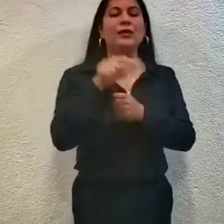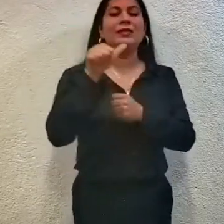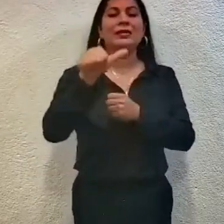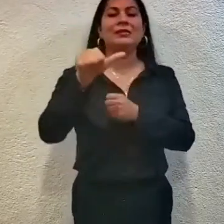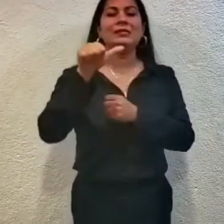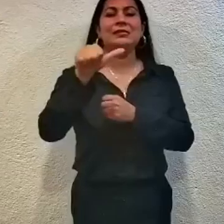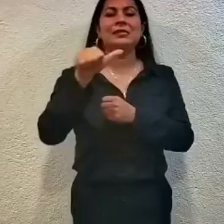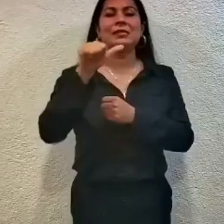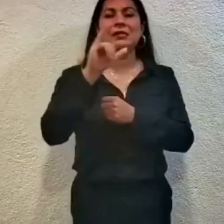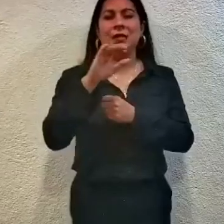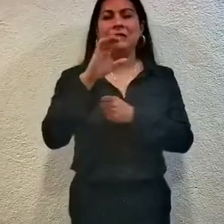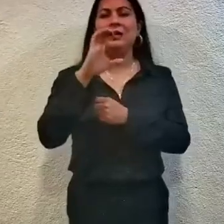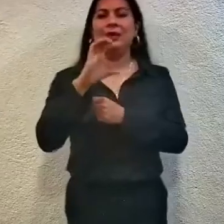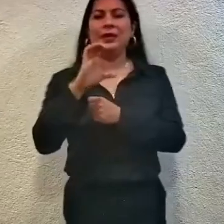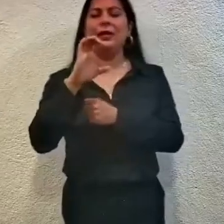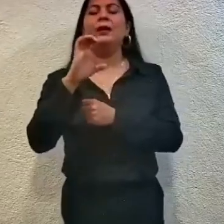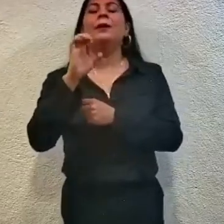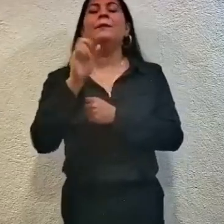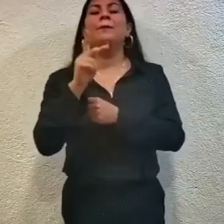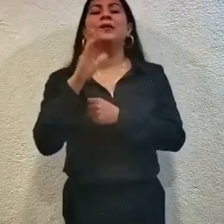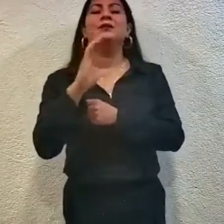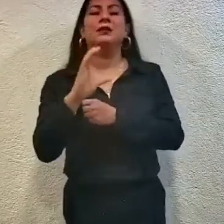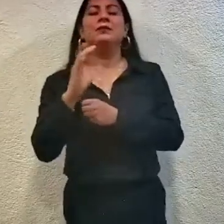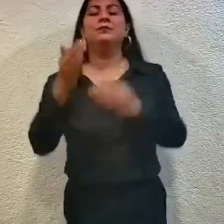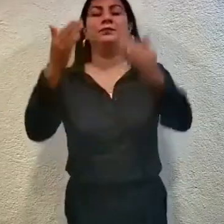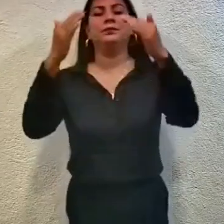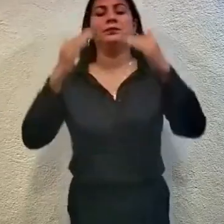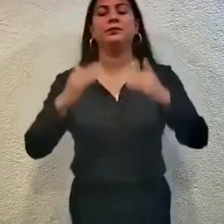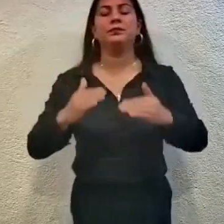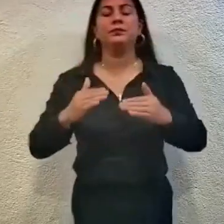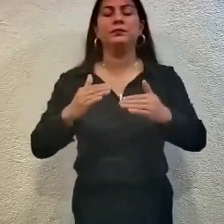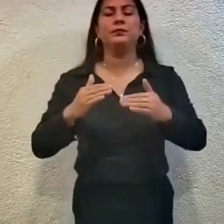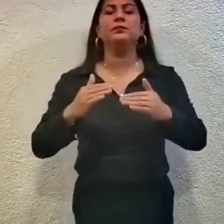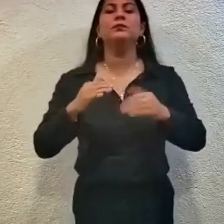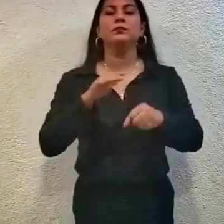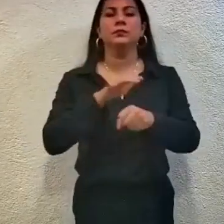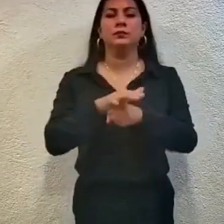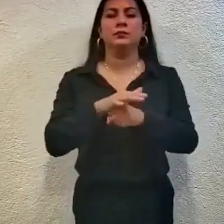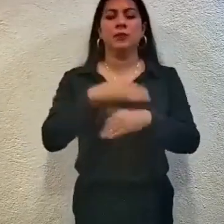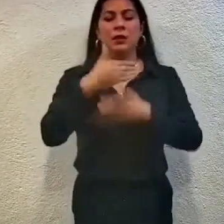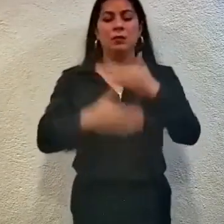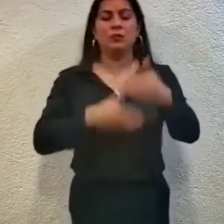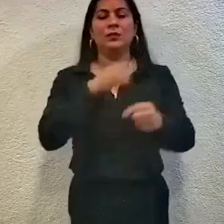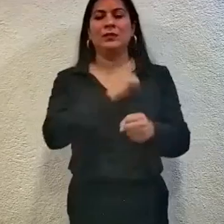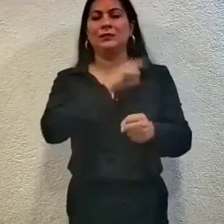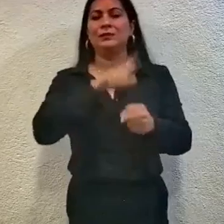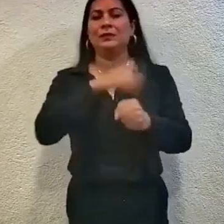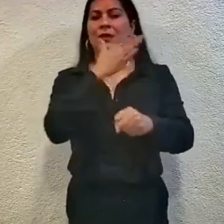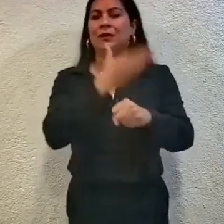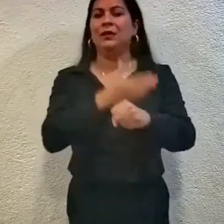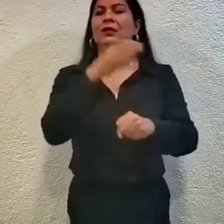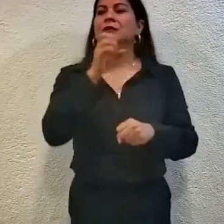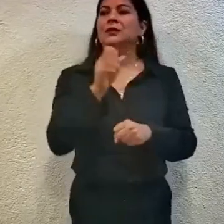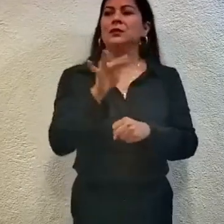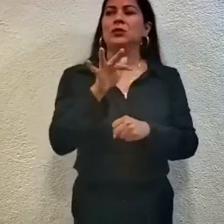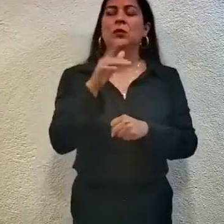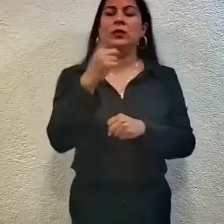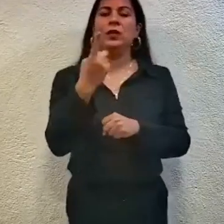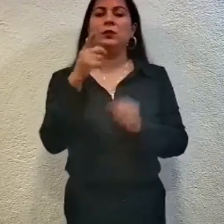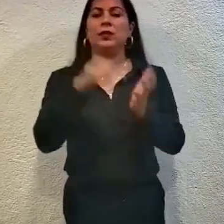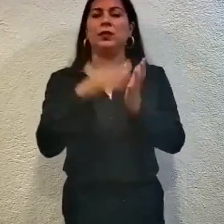16 del IEPC. El siguiente asunto listado se trata del procedimiento especial sancionador 051